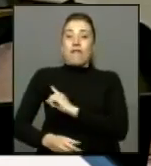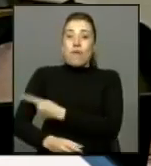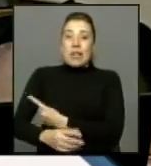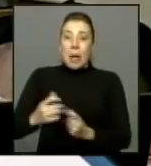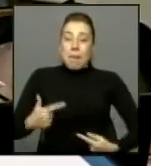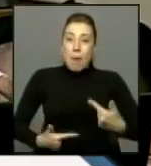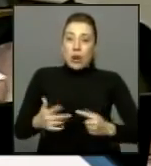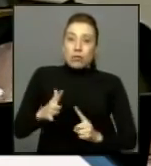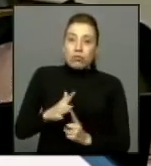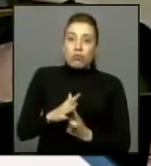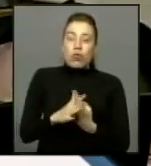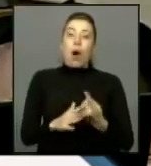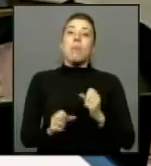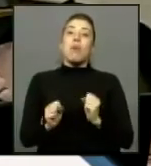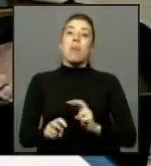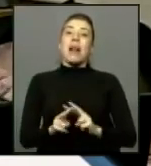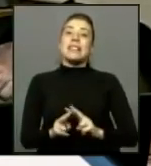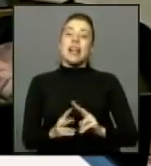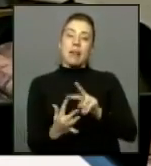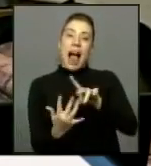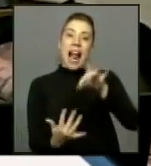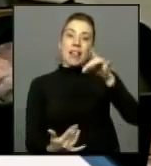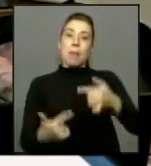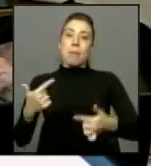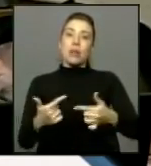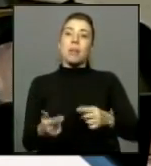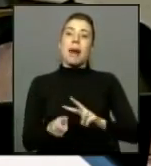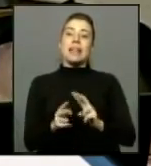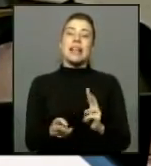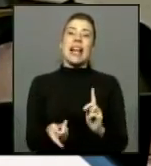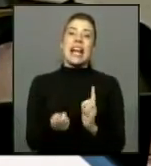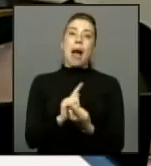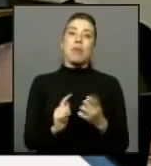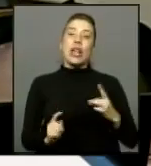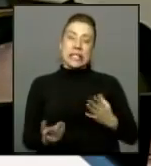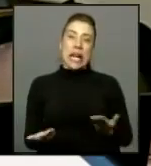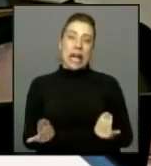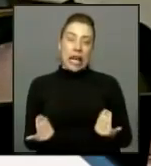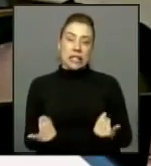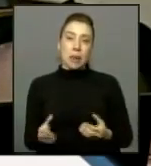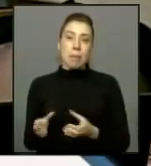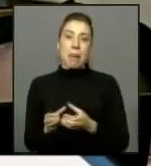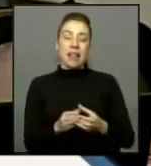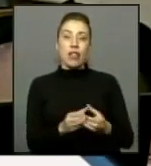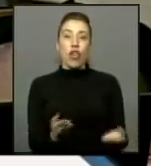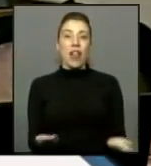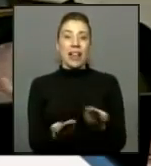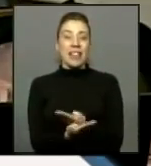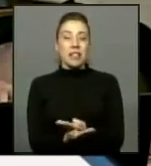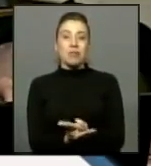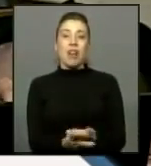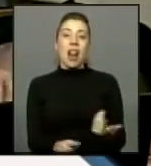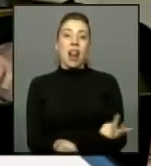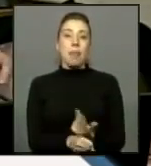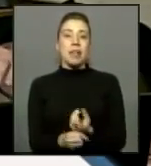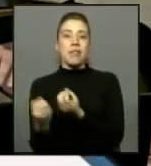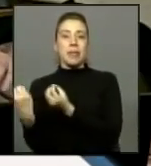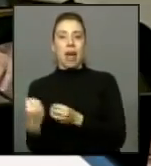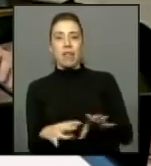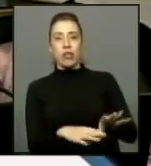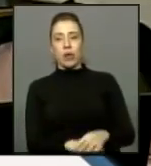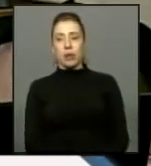quienes lograremos construir una alternativa política para empujar los cambios que Chile demanda y necesita y que los partidos de la transición desgraciadamente abandonaron.